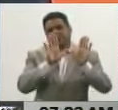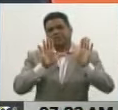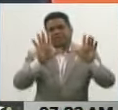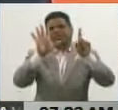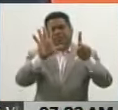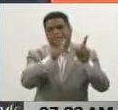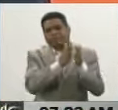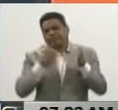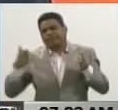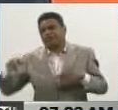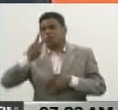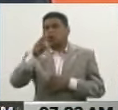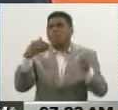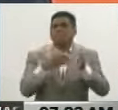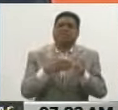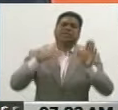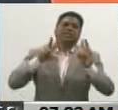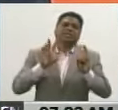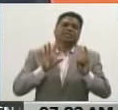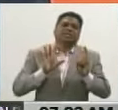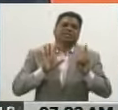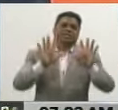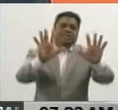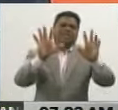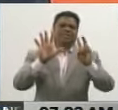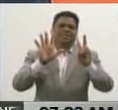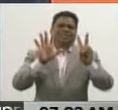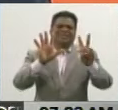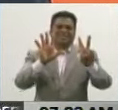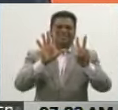2016-2017. Un año escolar, bueno, que pretende